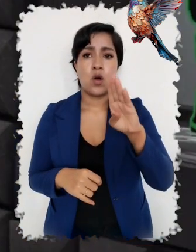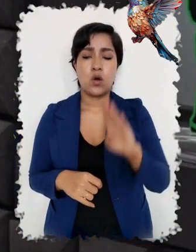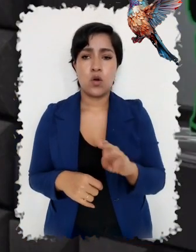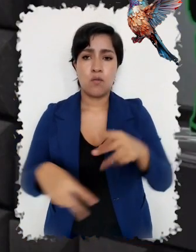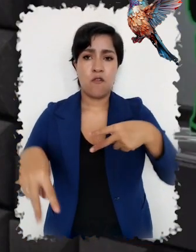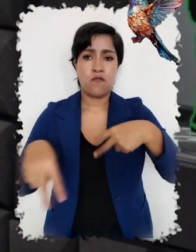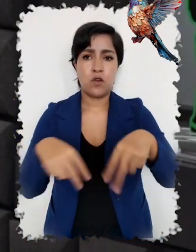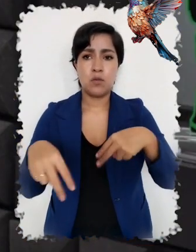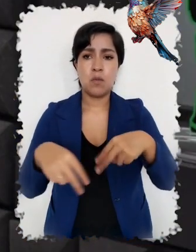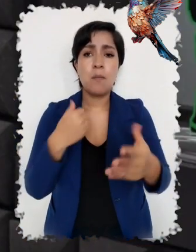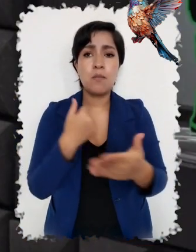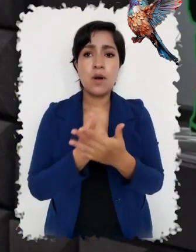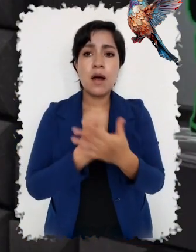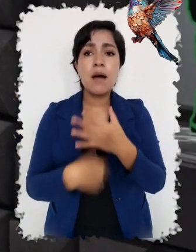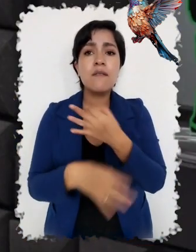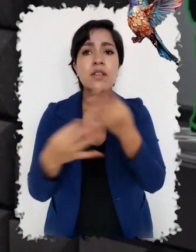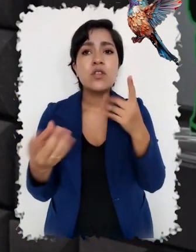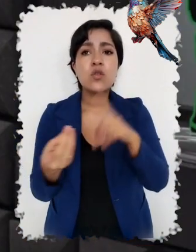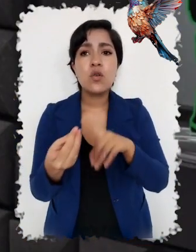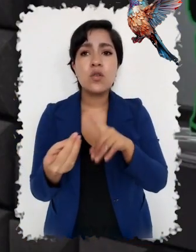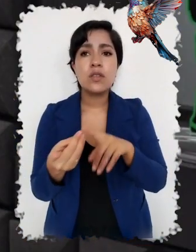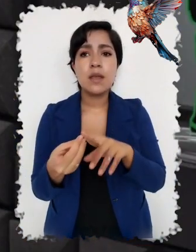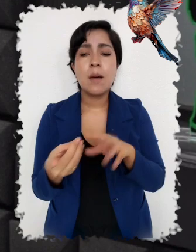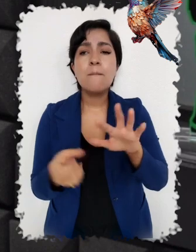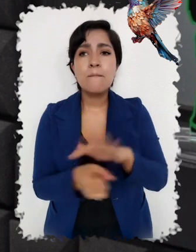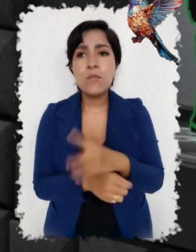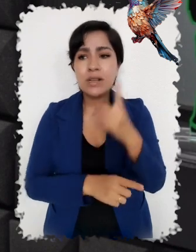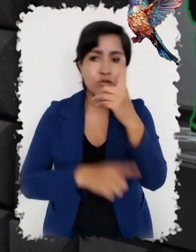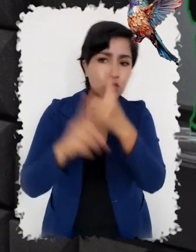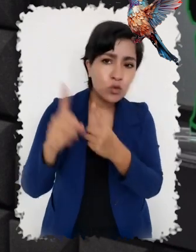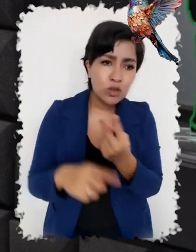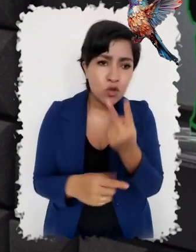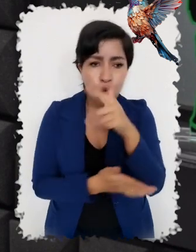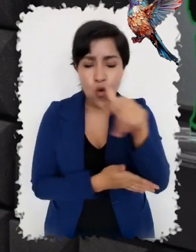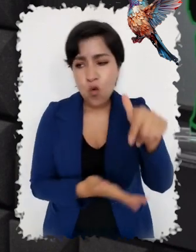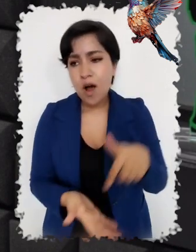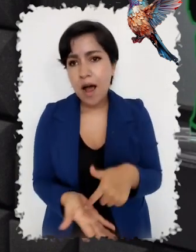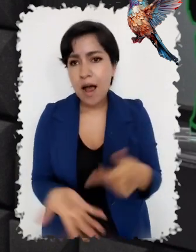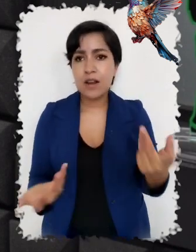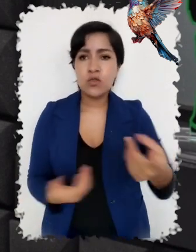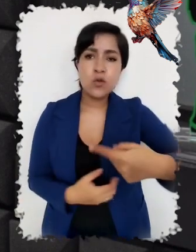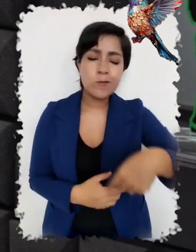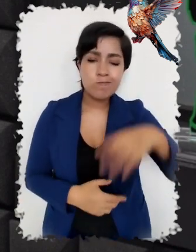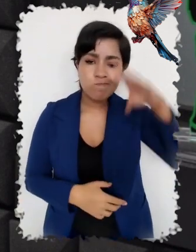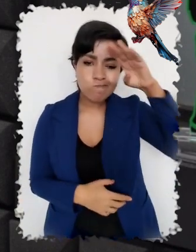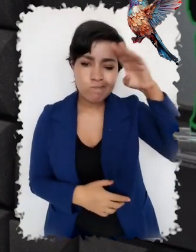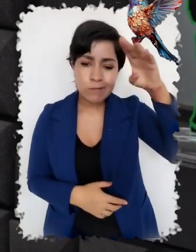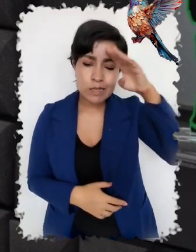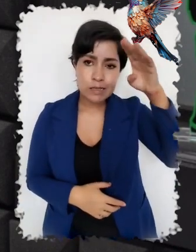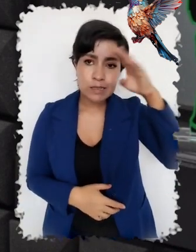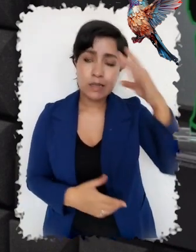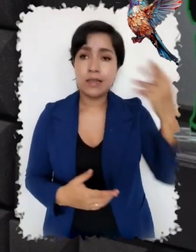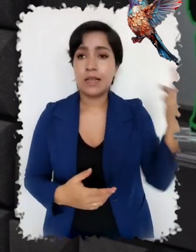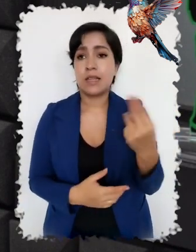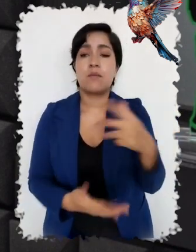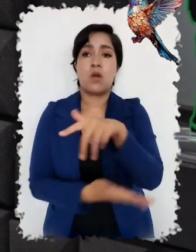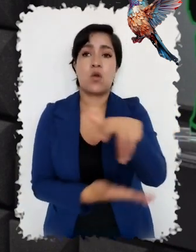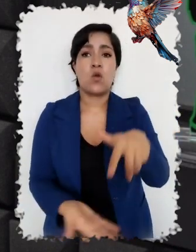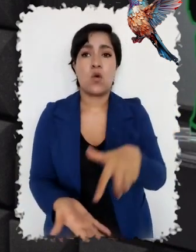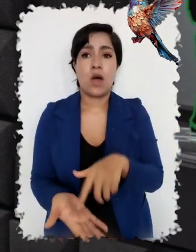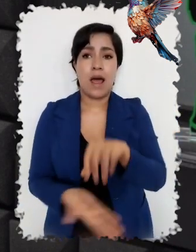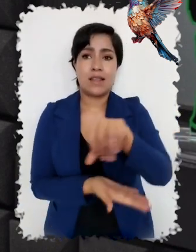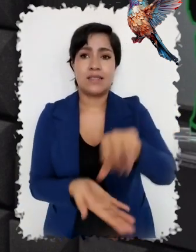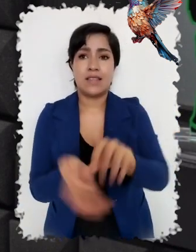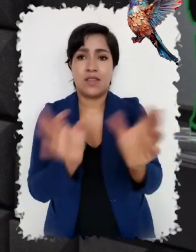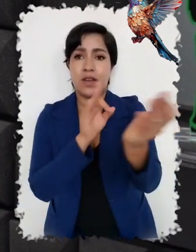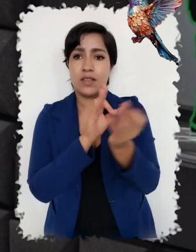estamos por confirmar el espacio hay dos espacios posibles pero estamos buscando que los dos espacios este sean céntricos tenemos ya